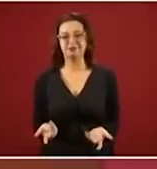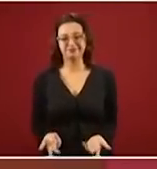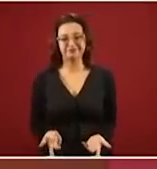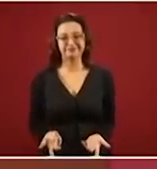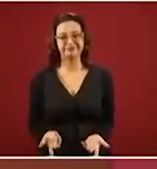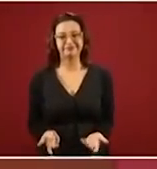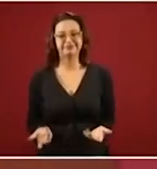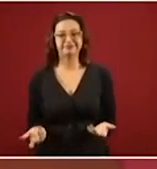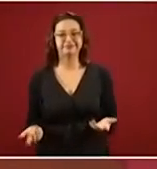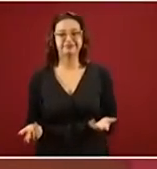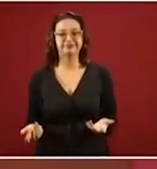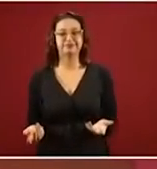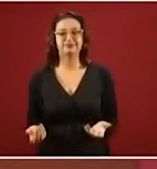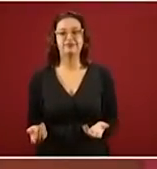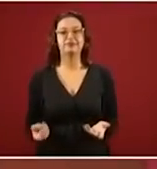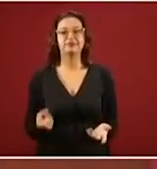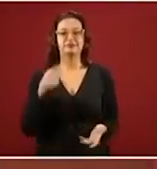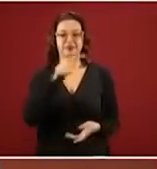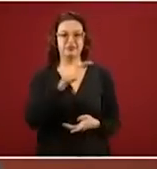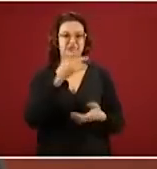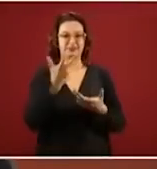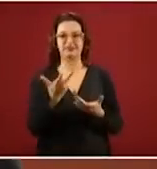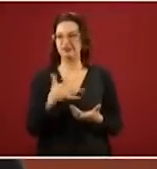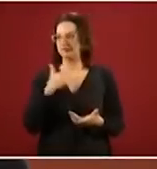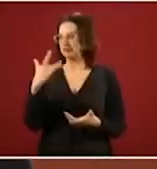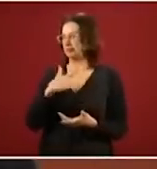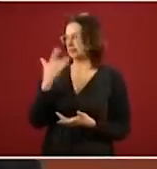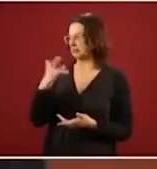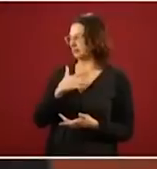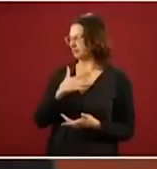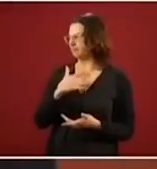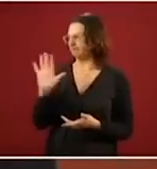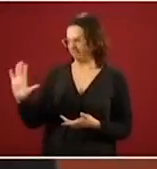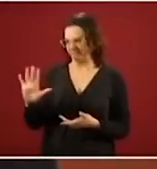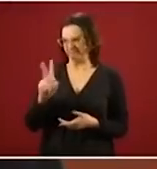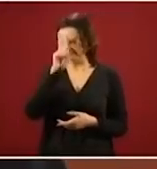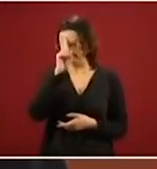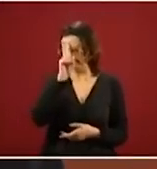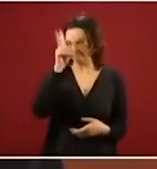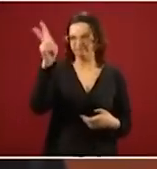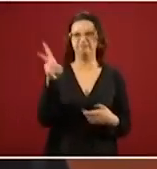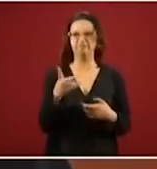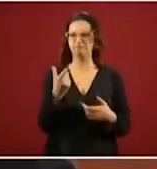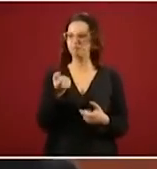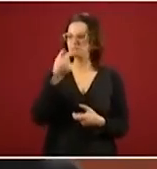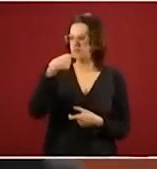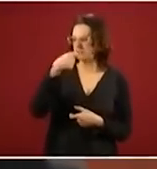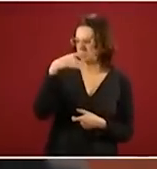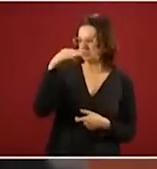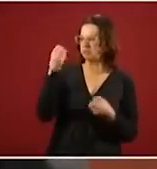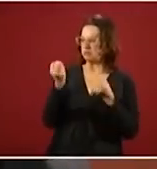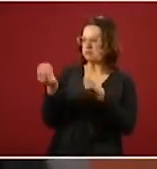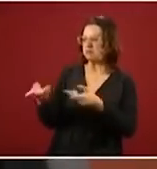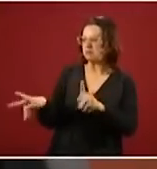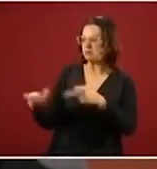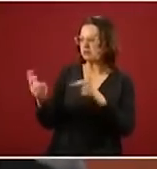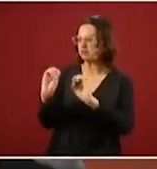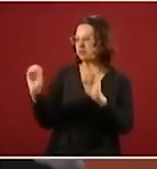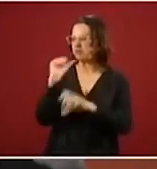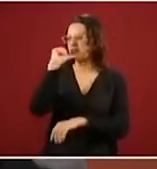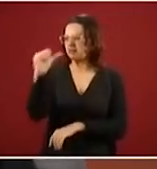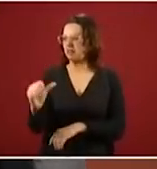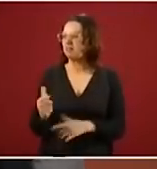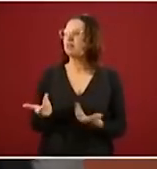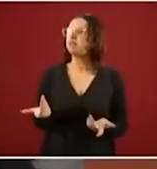allí está la campaña del desabasto y de que si se cobra pues